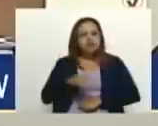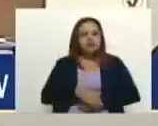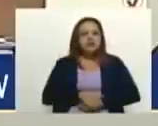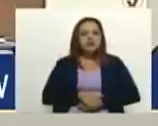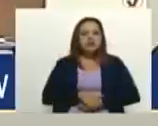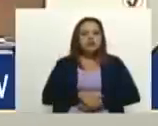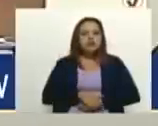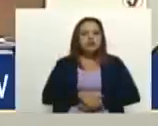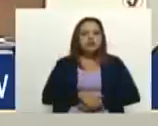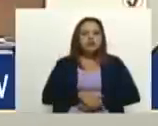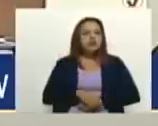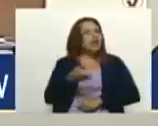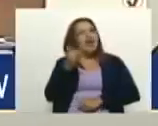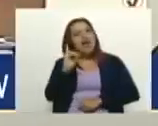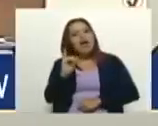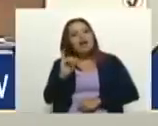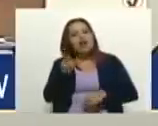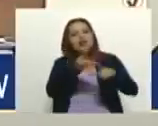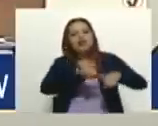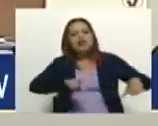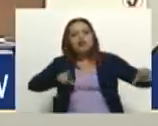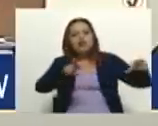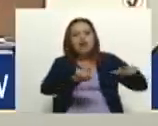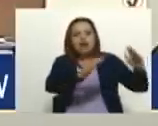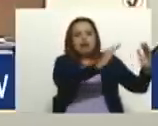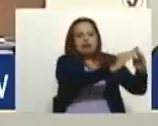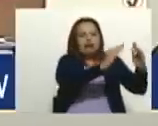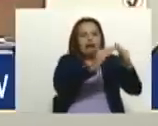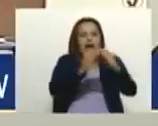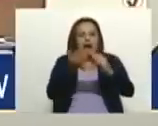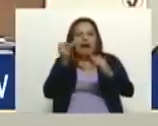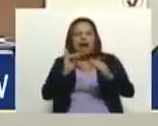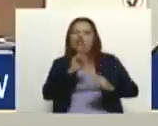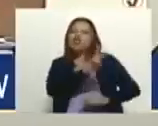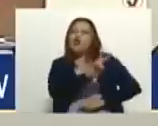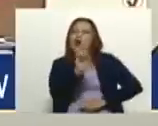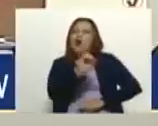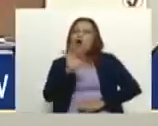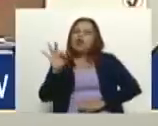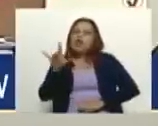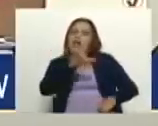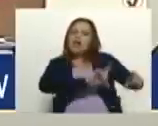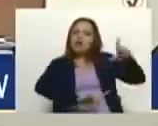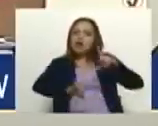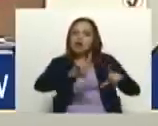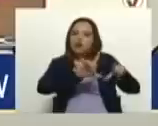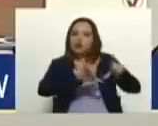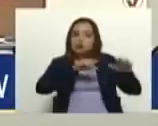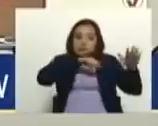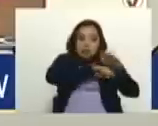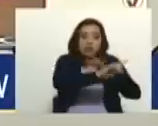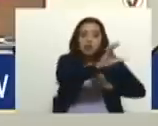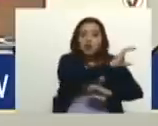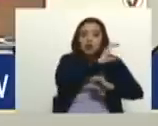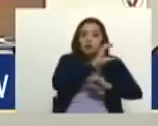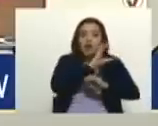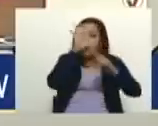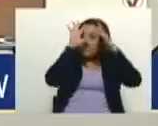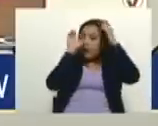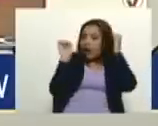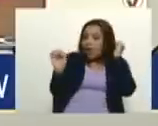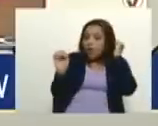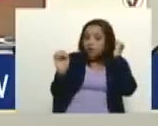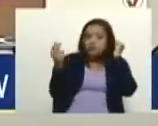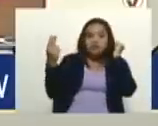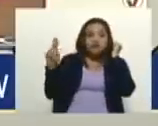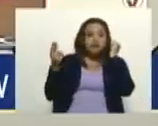tenía unas fincas en Colombia y cada finca tenía dos o tres laboratorios. Embajador en Uruguay.